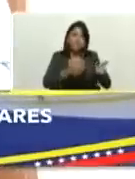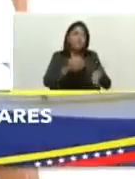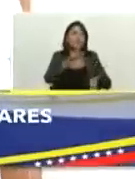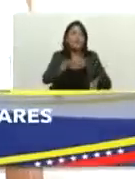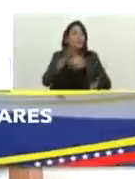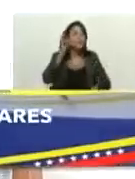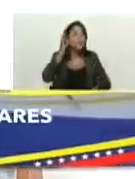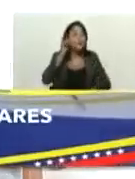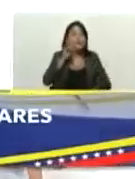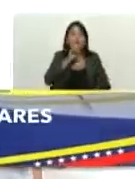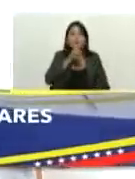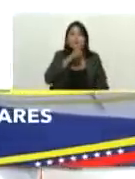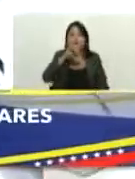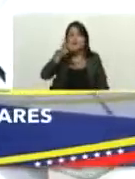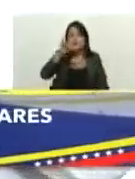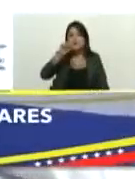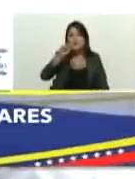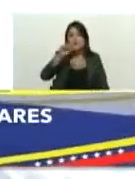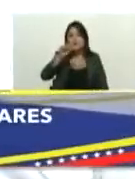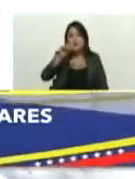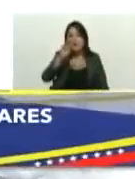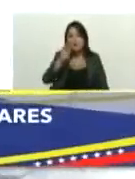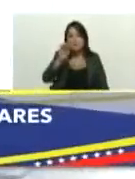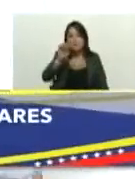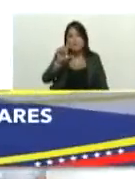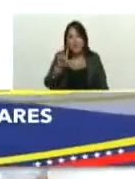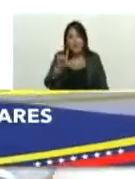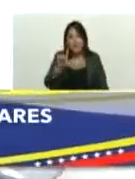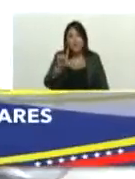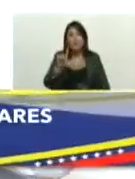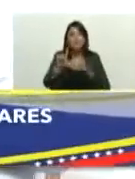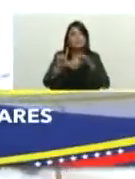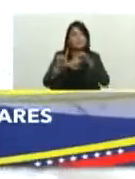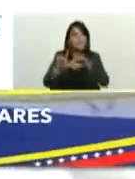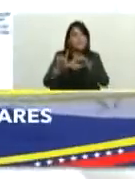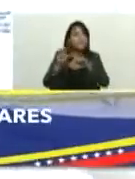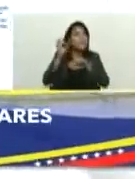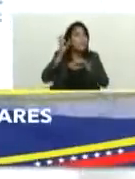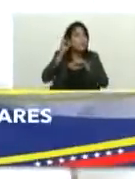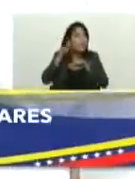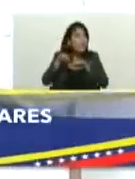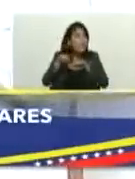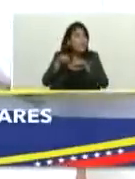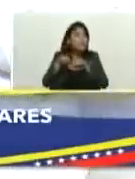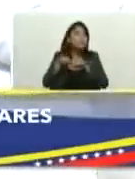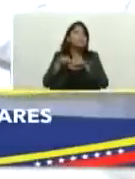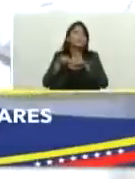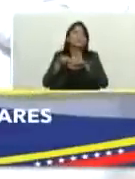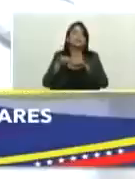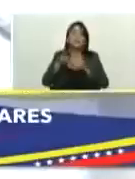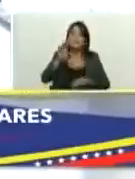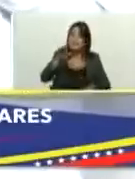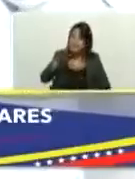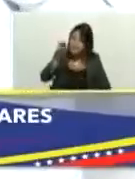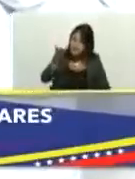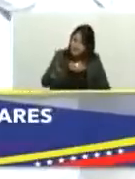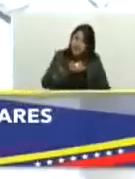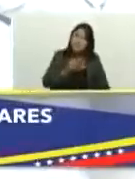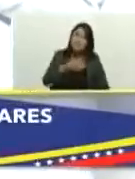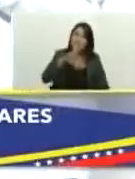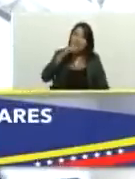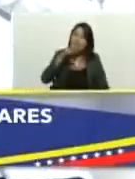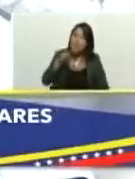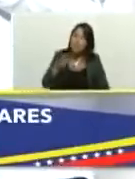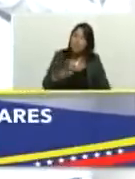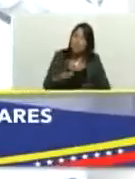Isabel Lozada. Isabel, el presidente Nicolás Maduro, el gobierno bolivariano,